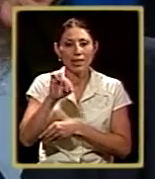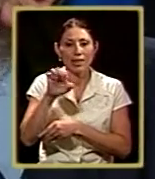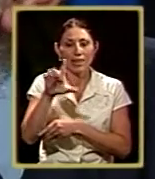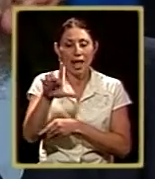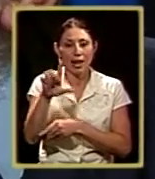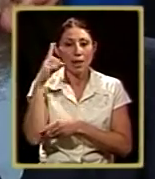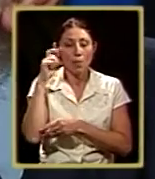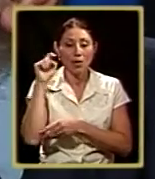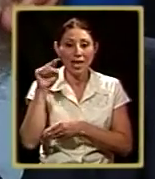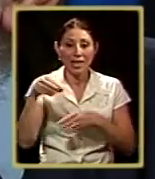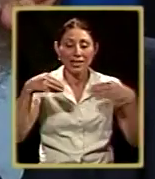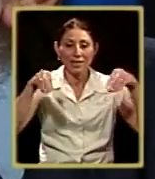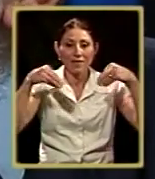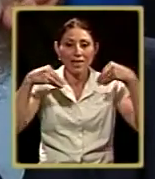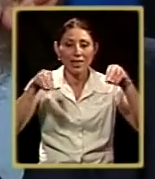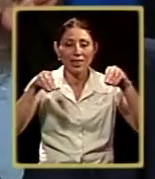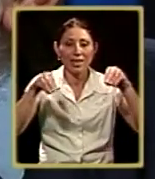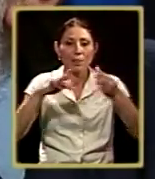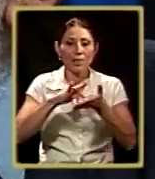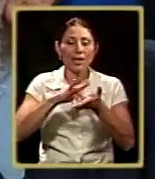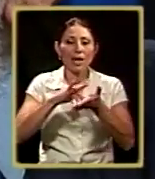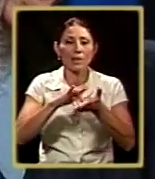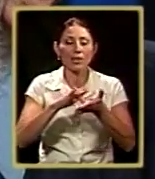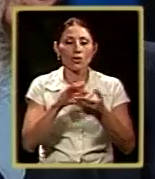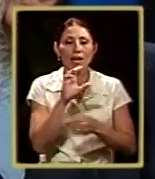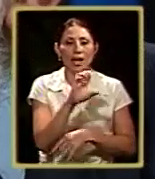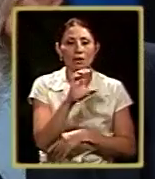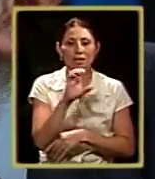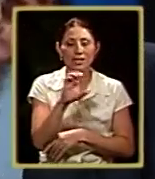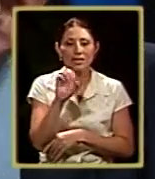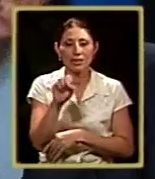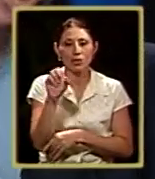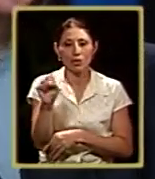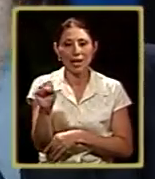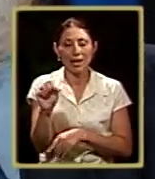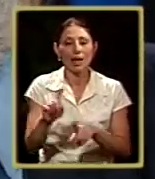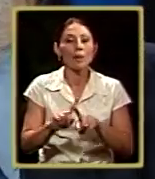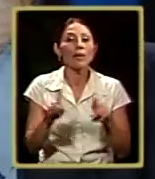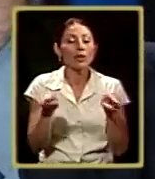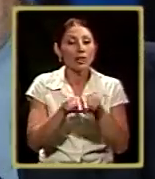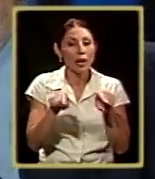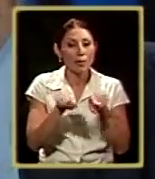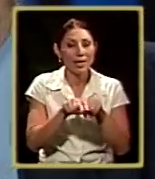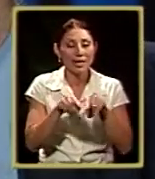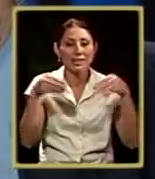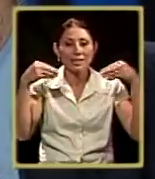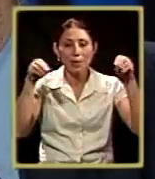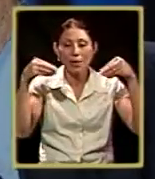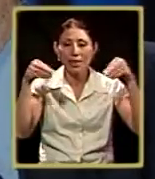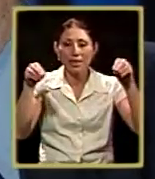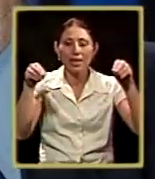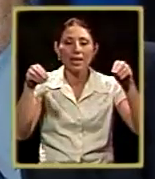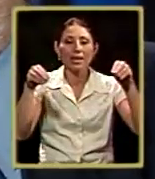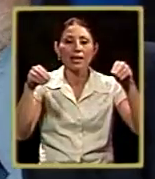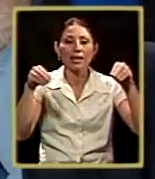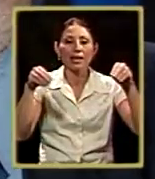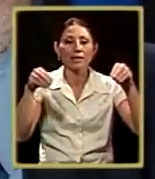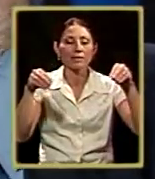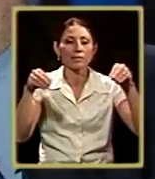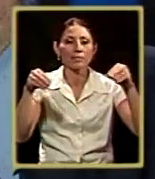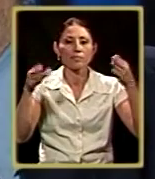venden medicamentos de la Caja Costarricense del Seguro Social, Sí, claro. pero también se venden, es